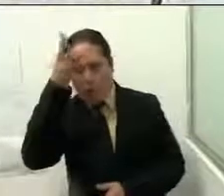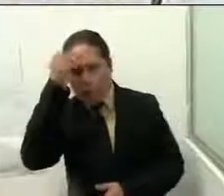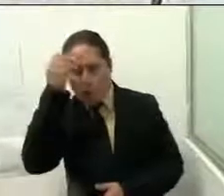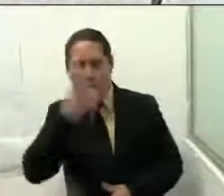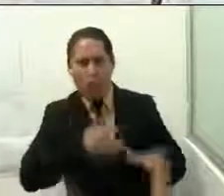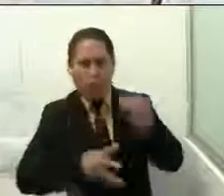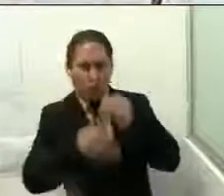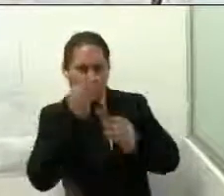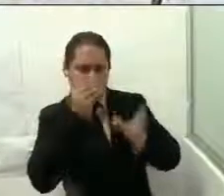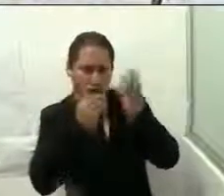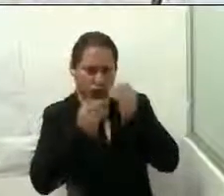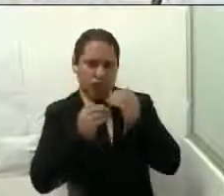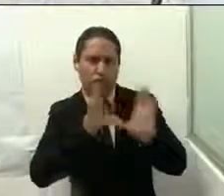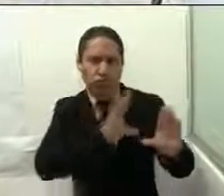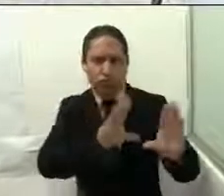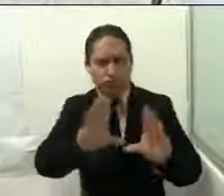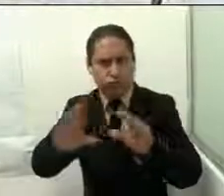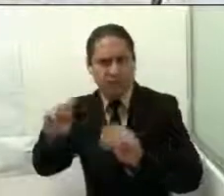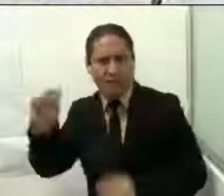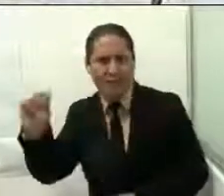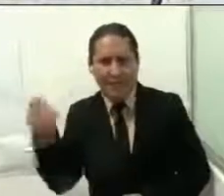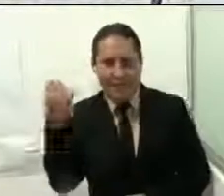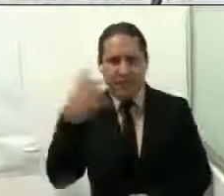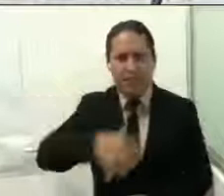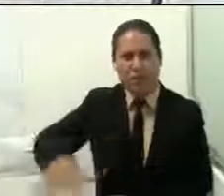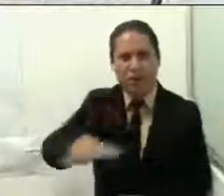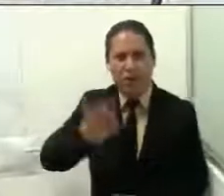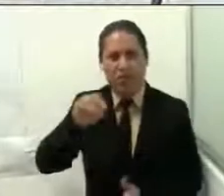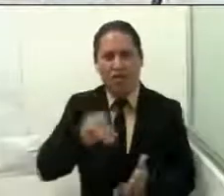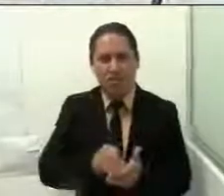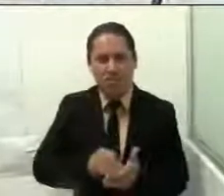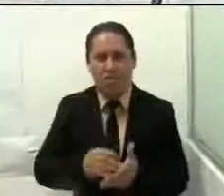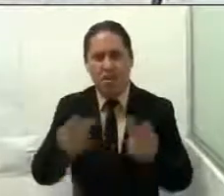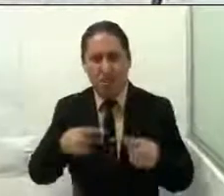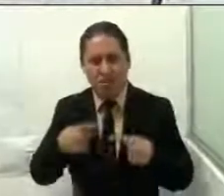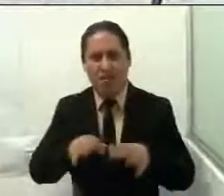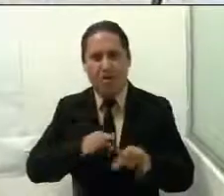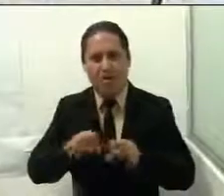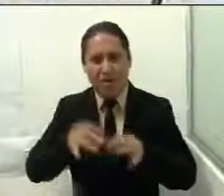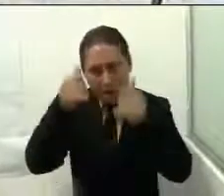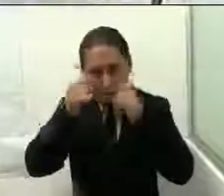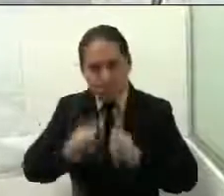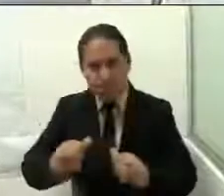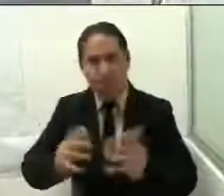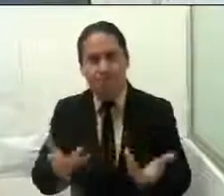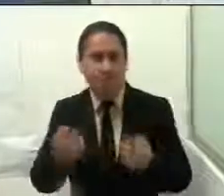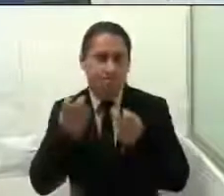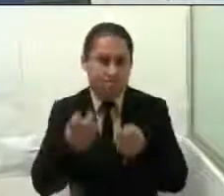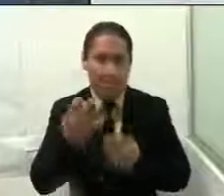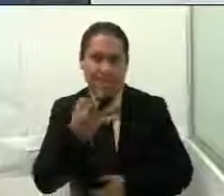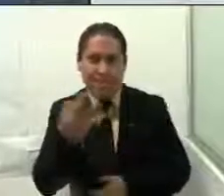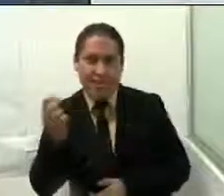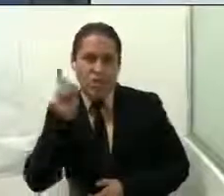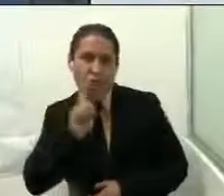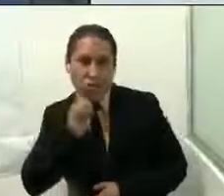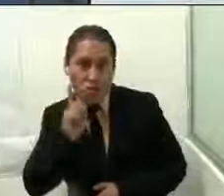capacitación y asistencia técnica a 3.000 productores ganaderos 300 son mujeres